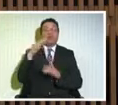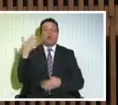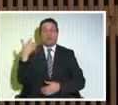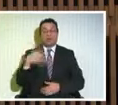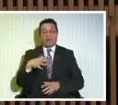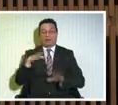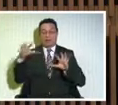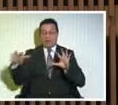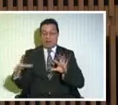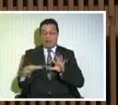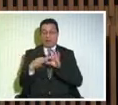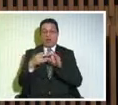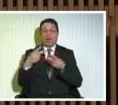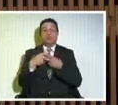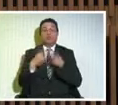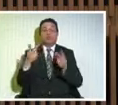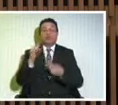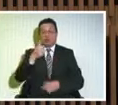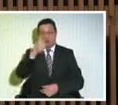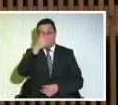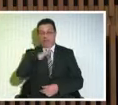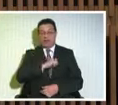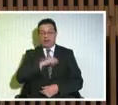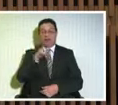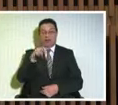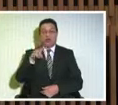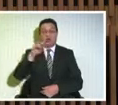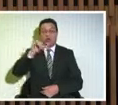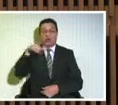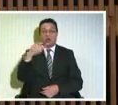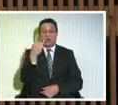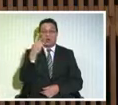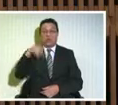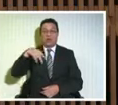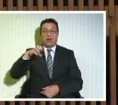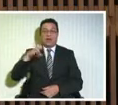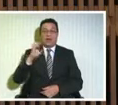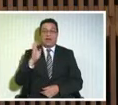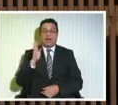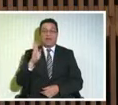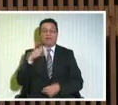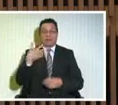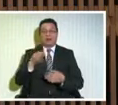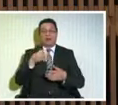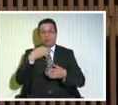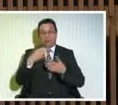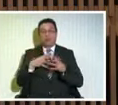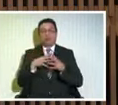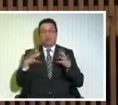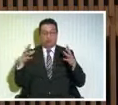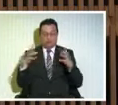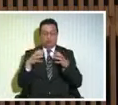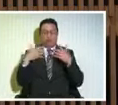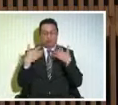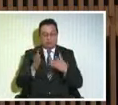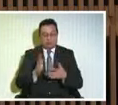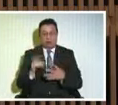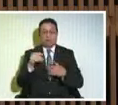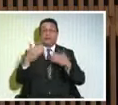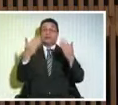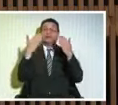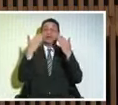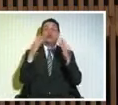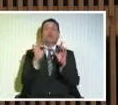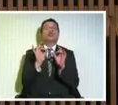alianza público-privada que también en JUNAEB se manifiesta con mucha fuerza. Así que simplemente quiero saludarlos